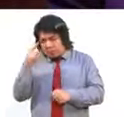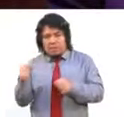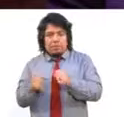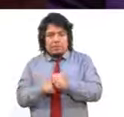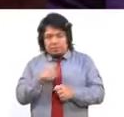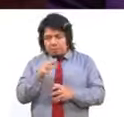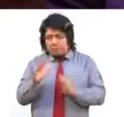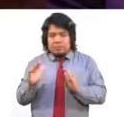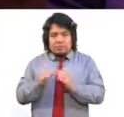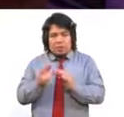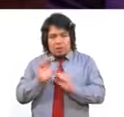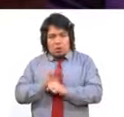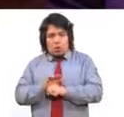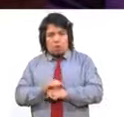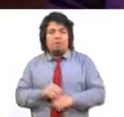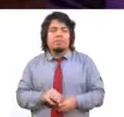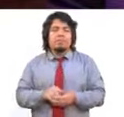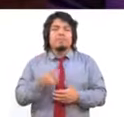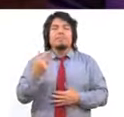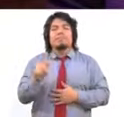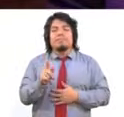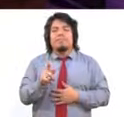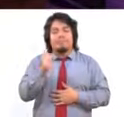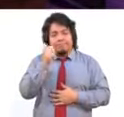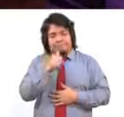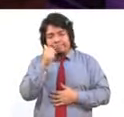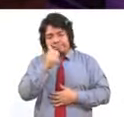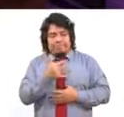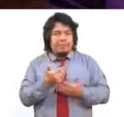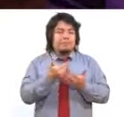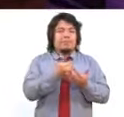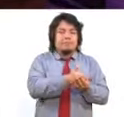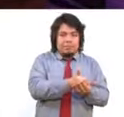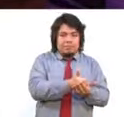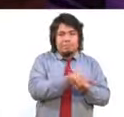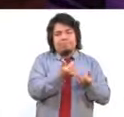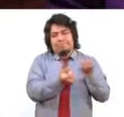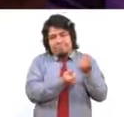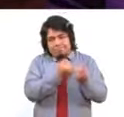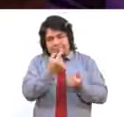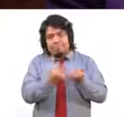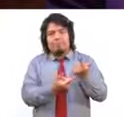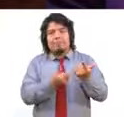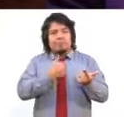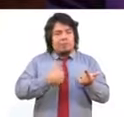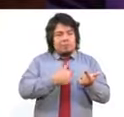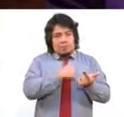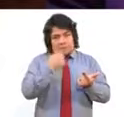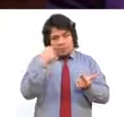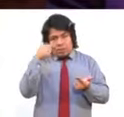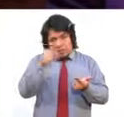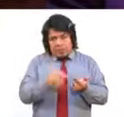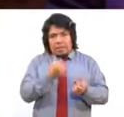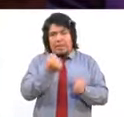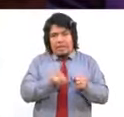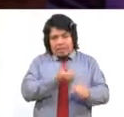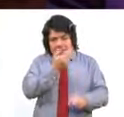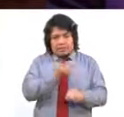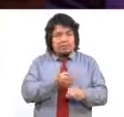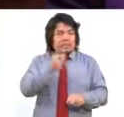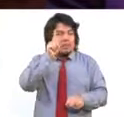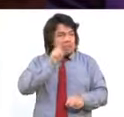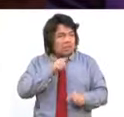uno, pero que las ha apoyado mucho. Los casos que hemos tramitado desde la Secretaría de las Mujeres. Les hemos